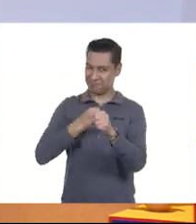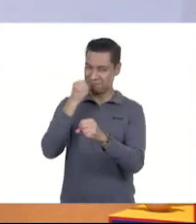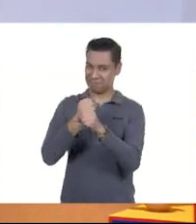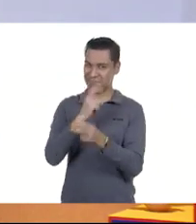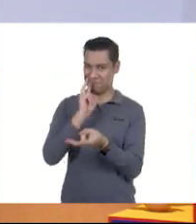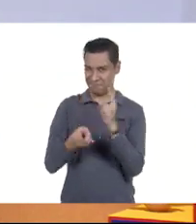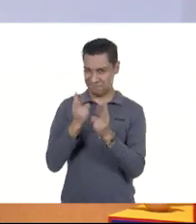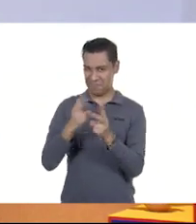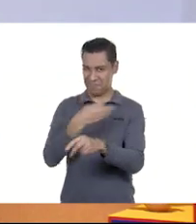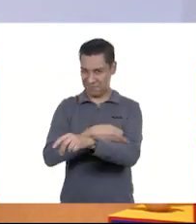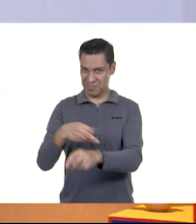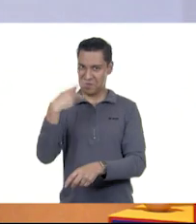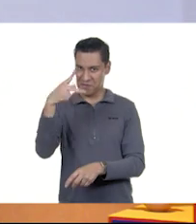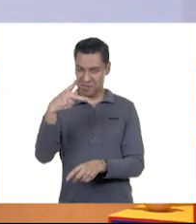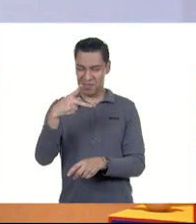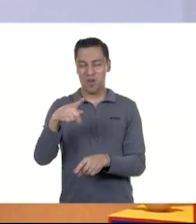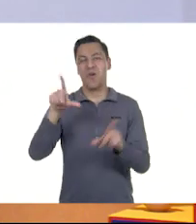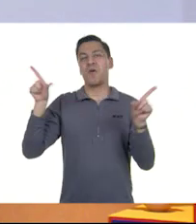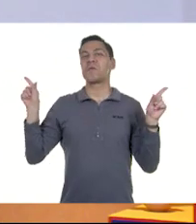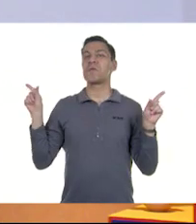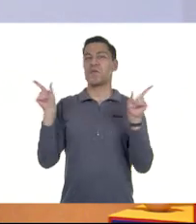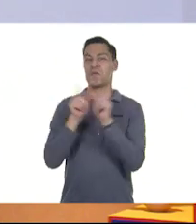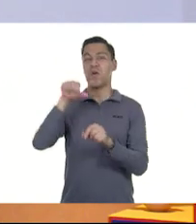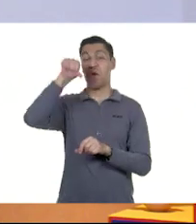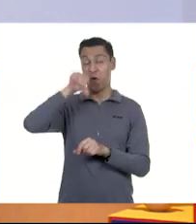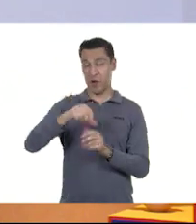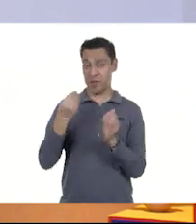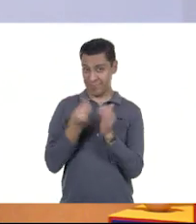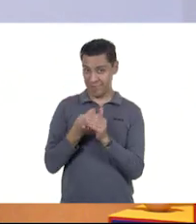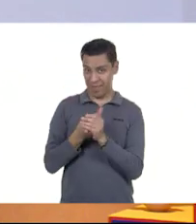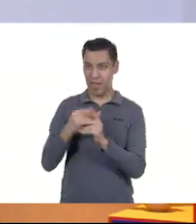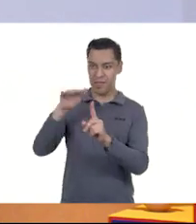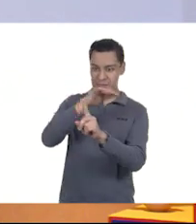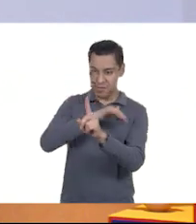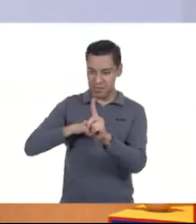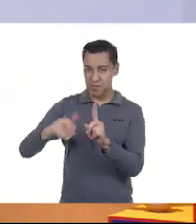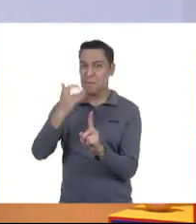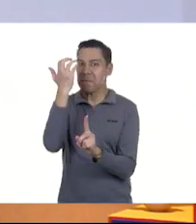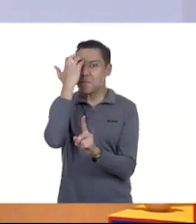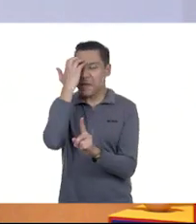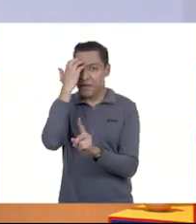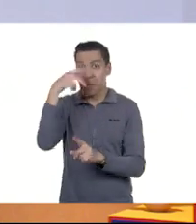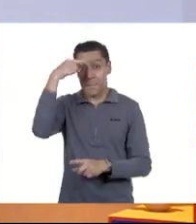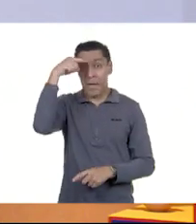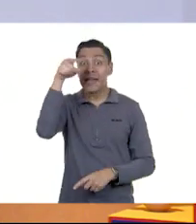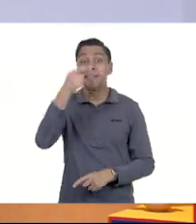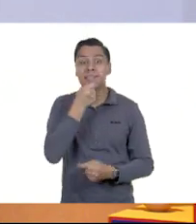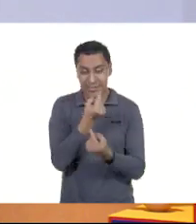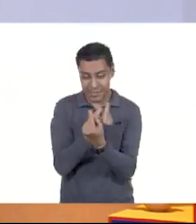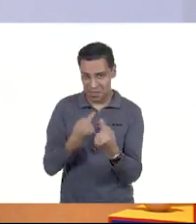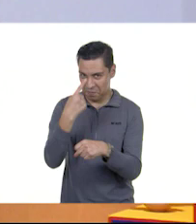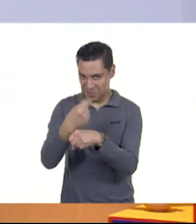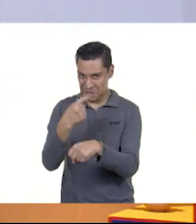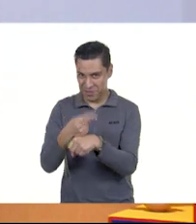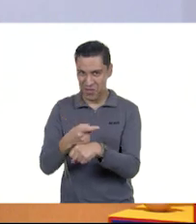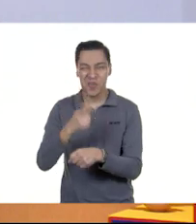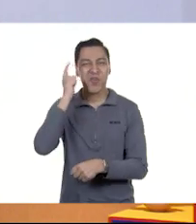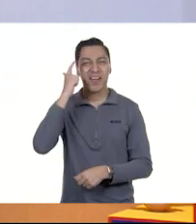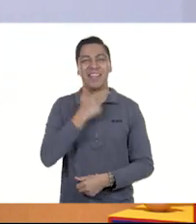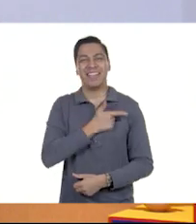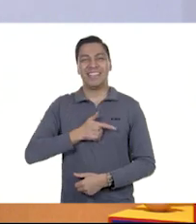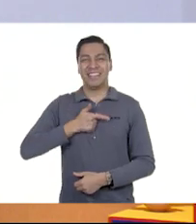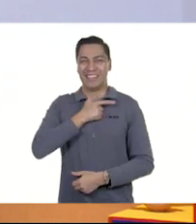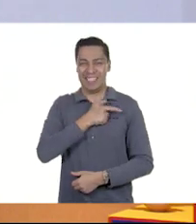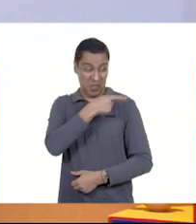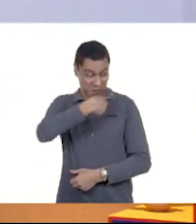con hábitos de higiene para cuidar mi salud, en la asignatura Conocimiento del Medio para niñas y para niños de primer grado. Espero que lo hayan